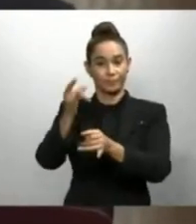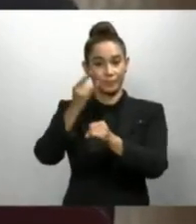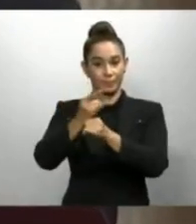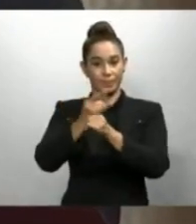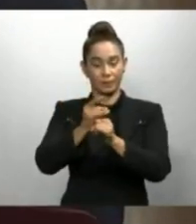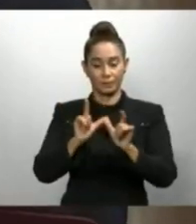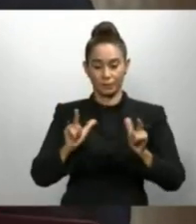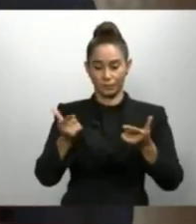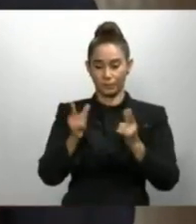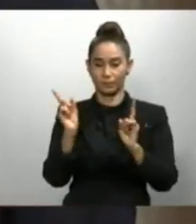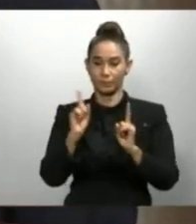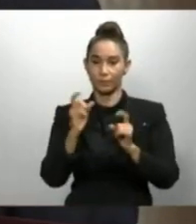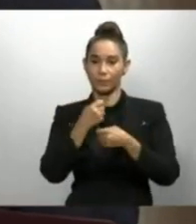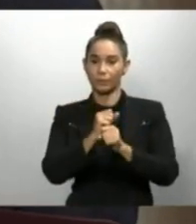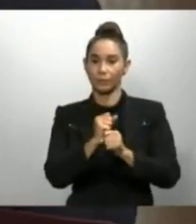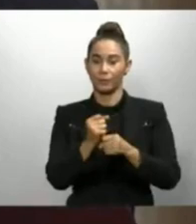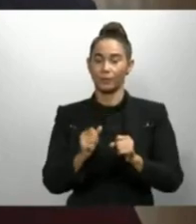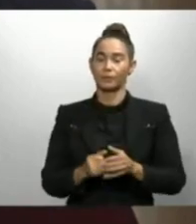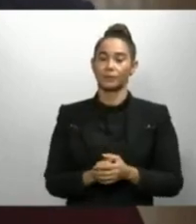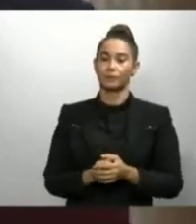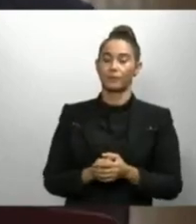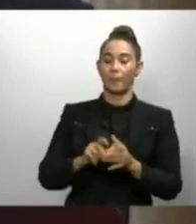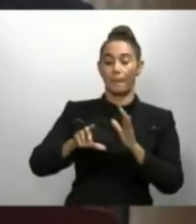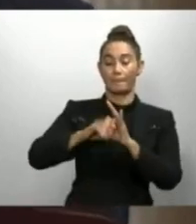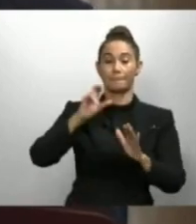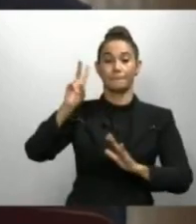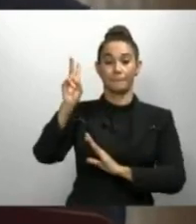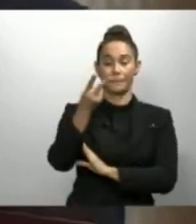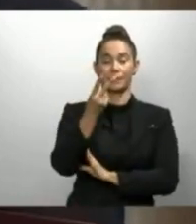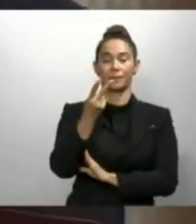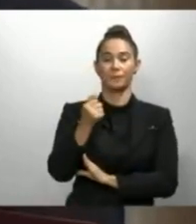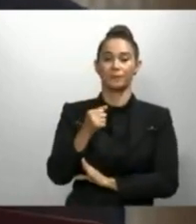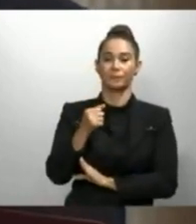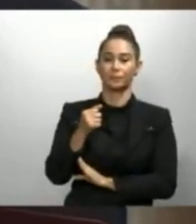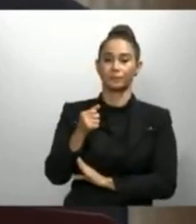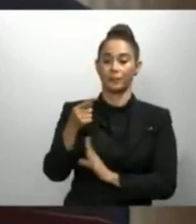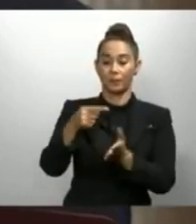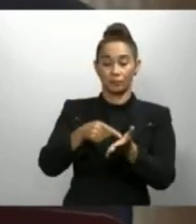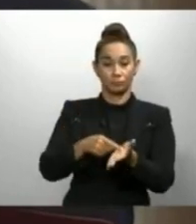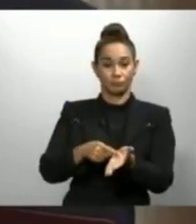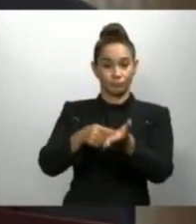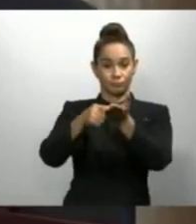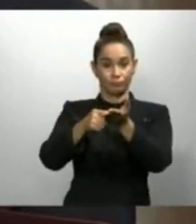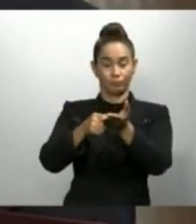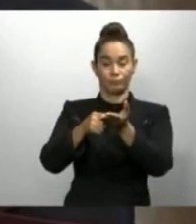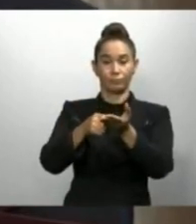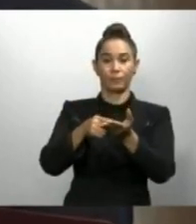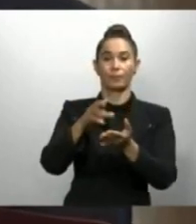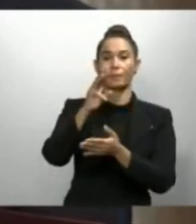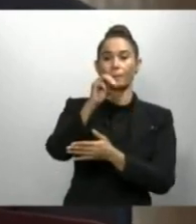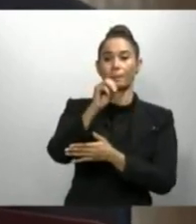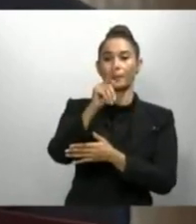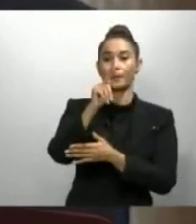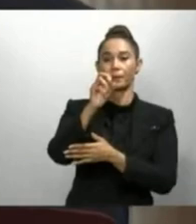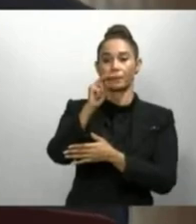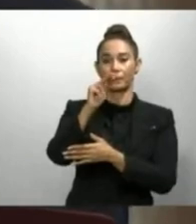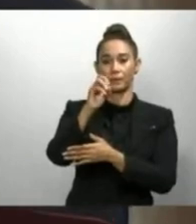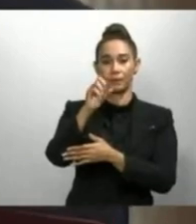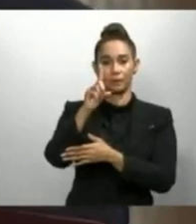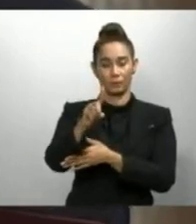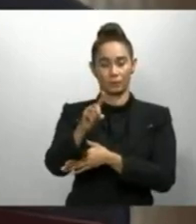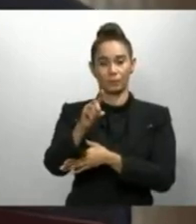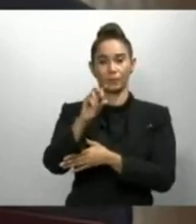instalaciones del importador. Párrafo 2. La desnaturalización del alcohol metílico, metanol,